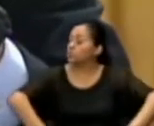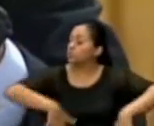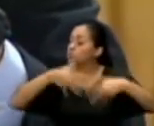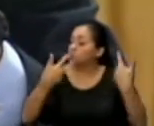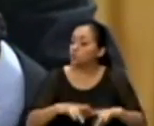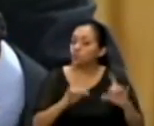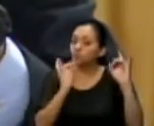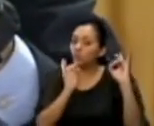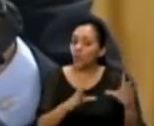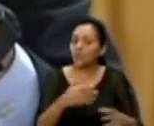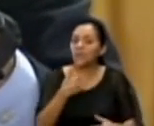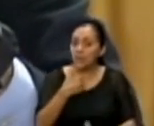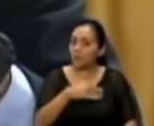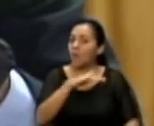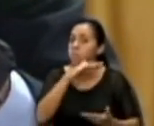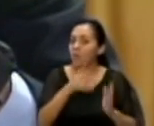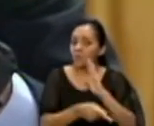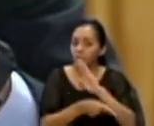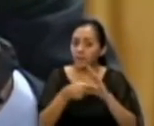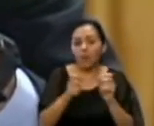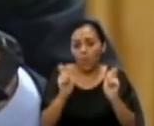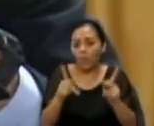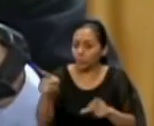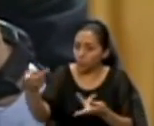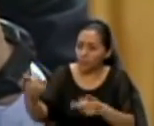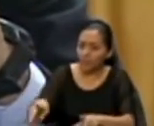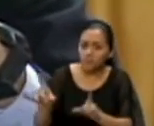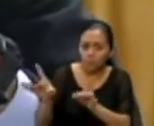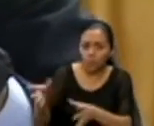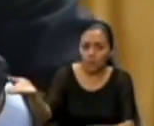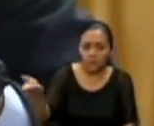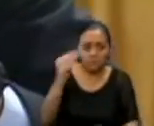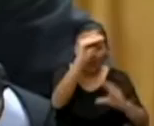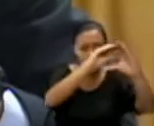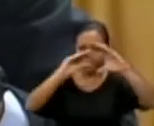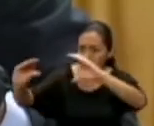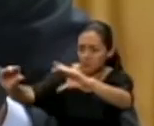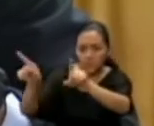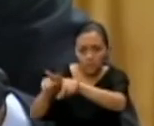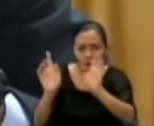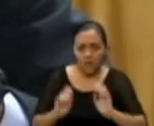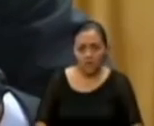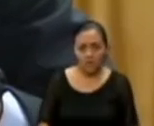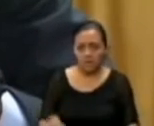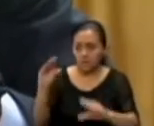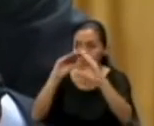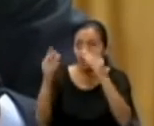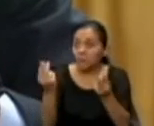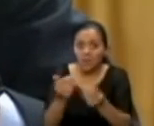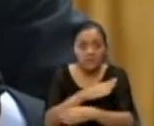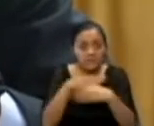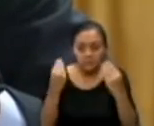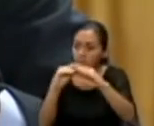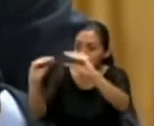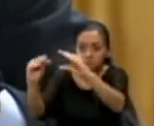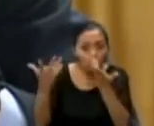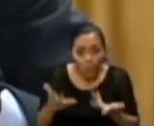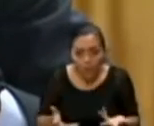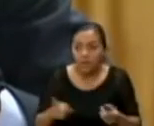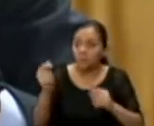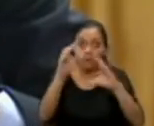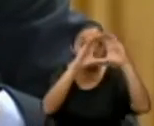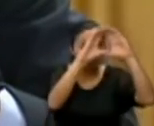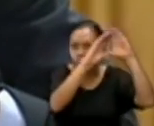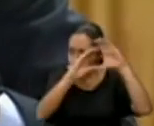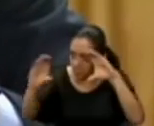ingreso petrolero pues es exactamente lo mismo son los avernos locales porque será proporcionalmente por ley del ingreso